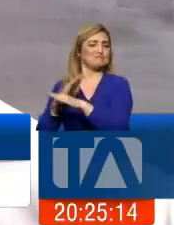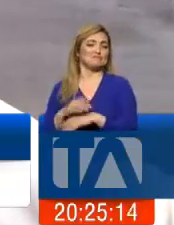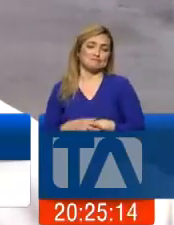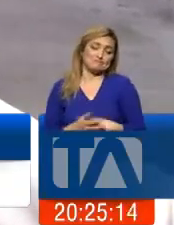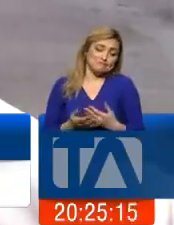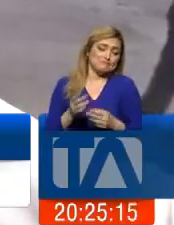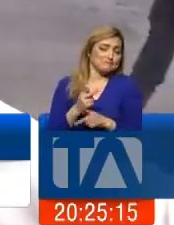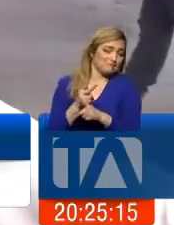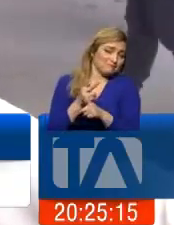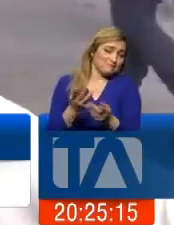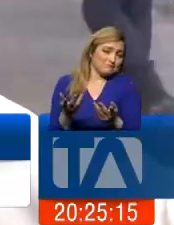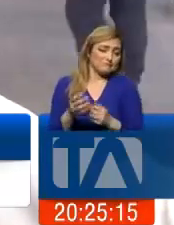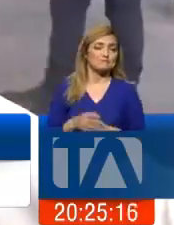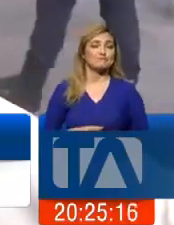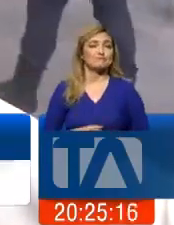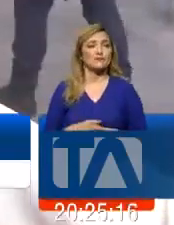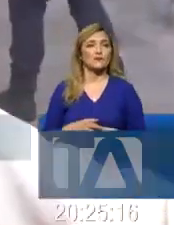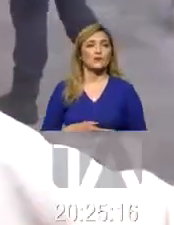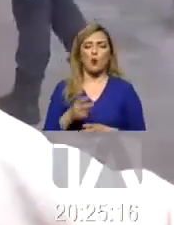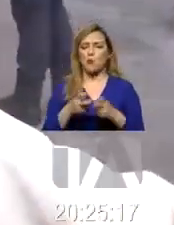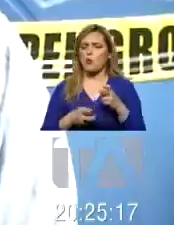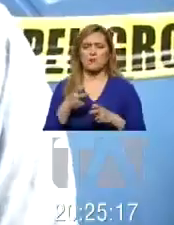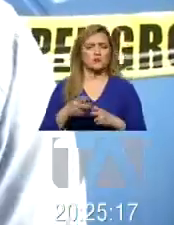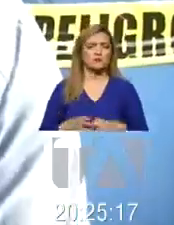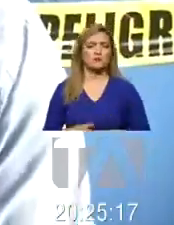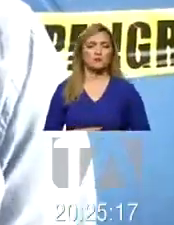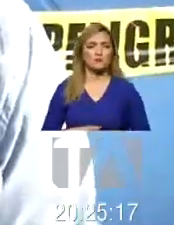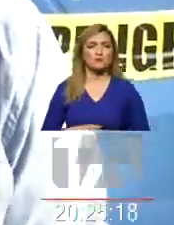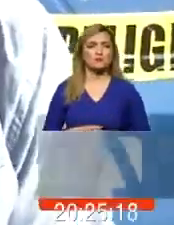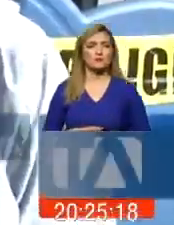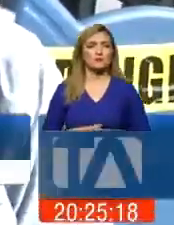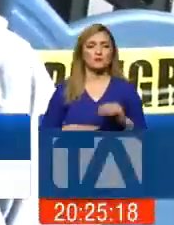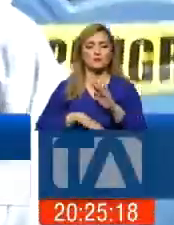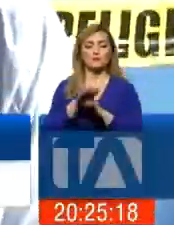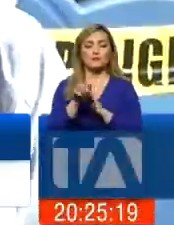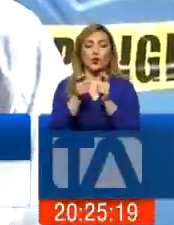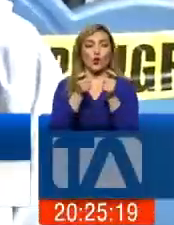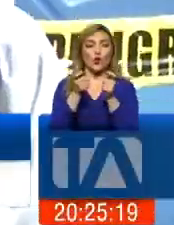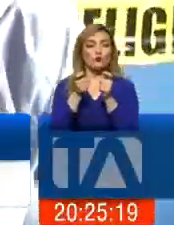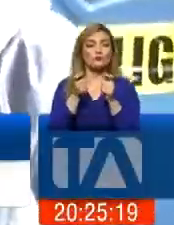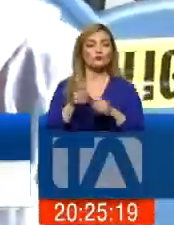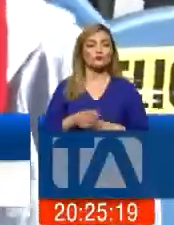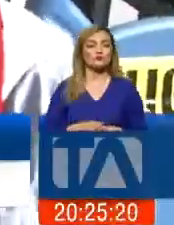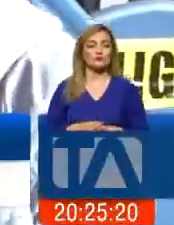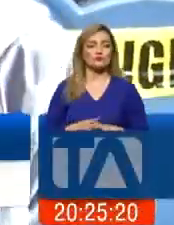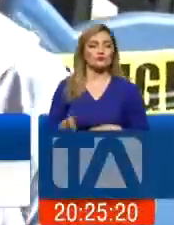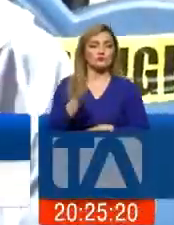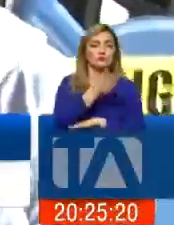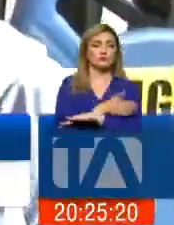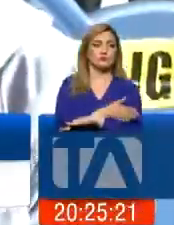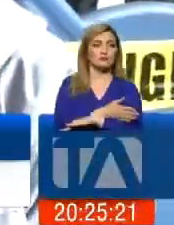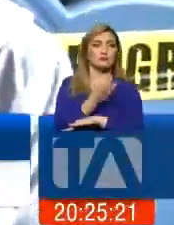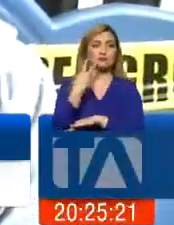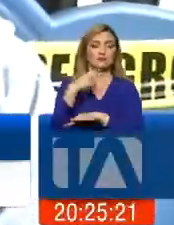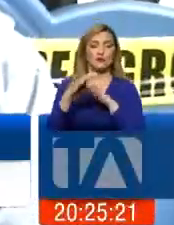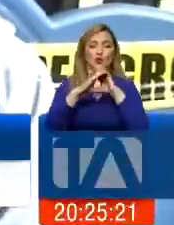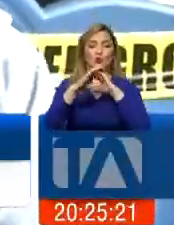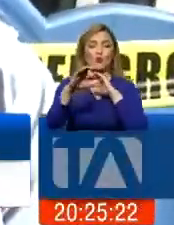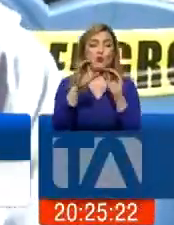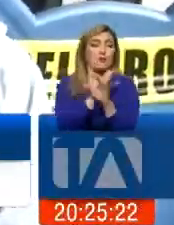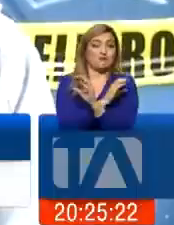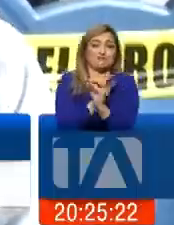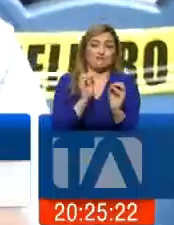con precaución, entonces no hay ningún inconveniente hasta ahora. Hay más control que antes, porque usted acaba de ver, el bus está